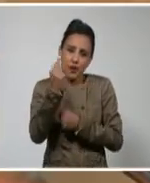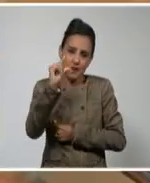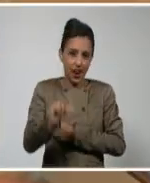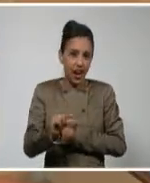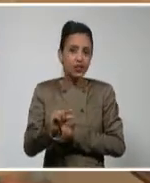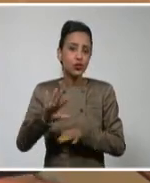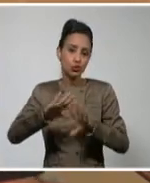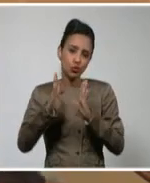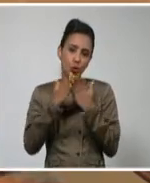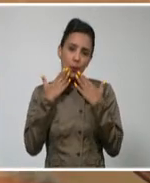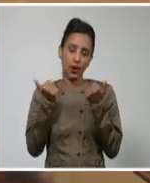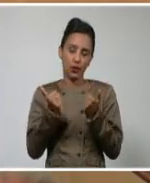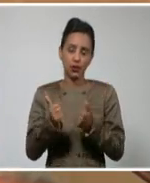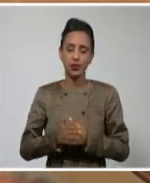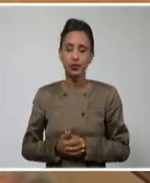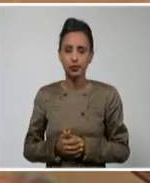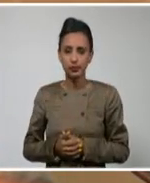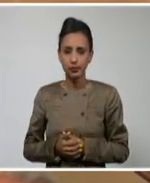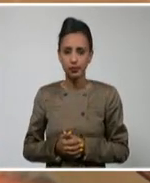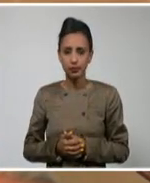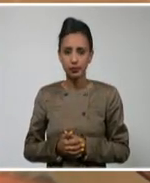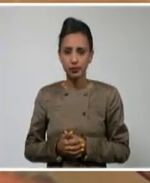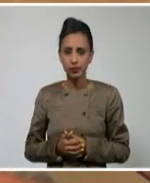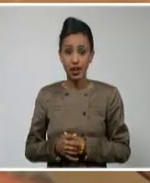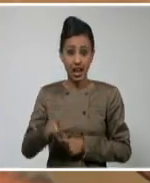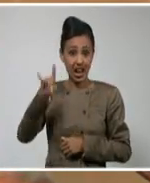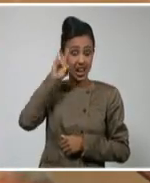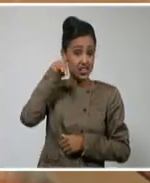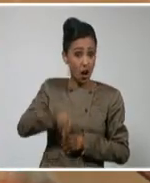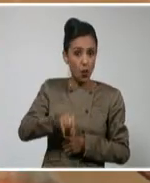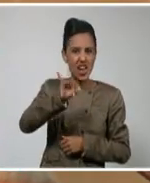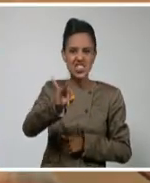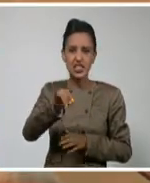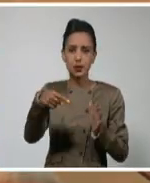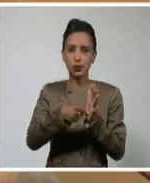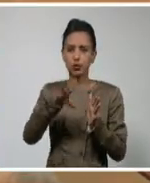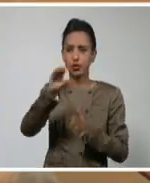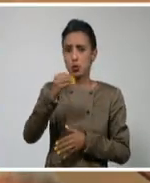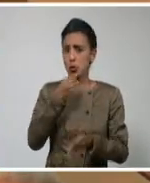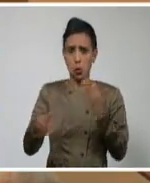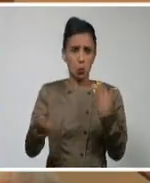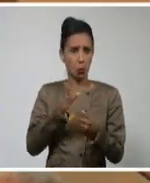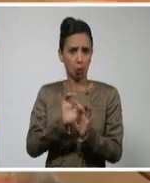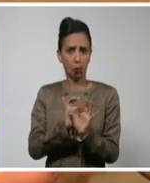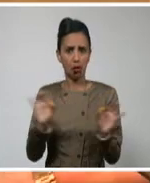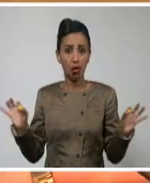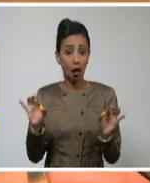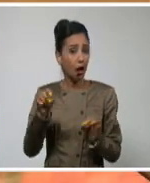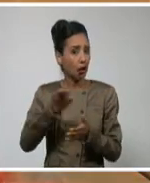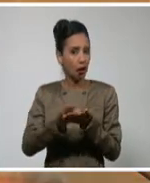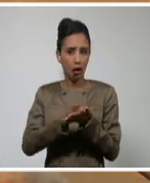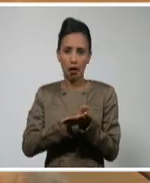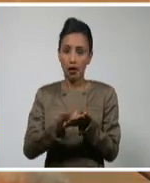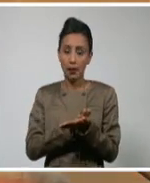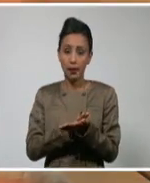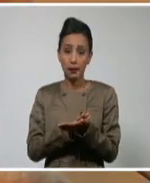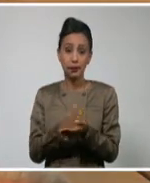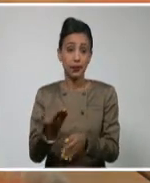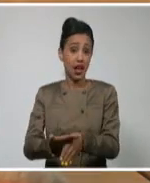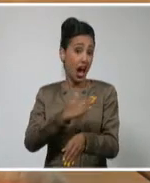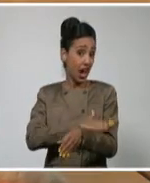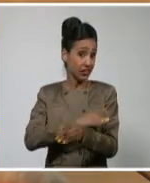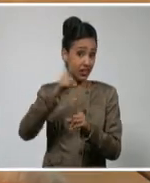conoce. La leche ahora se nos clava en 7.50, tenga la calidad que tenga. Como en el momento anterior a la tarea de entrenamiento